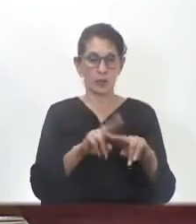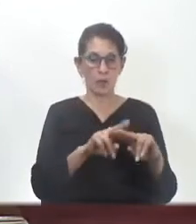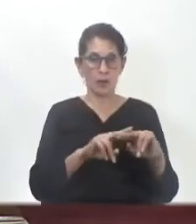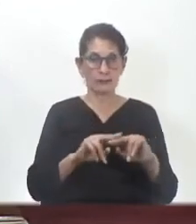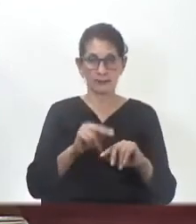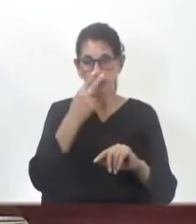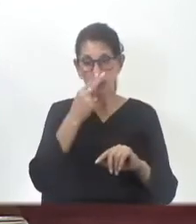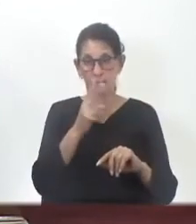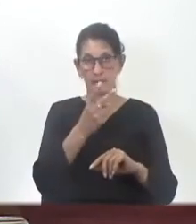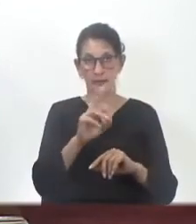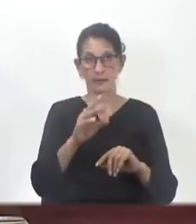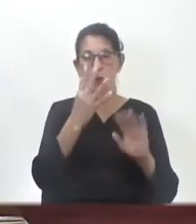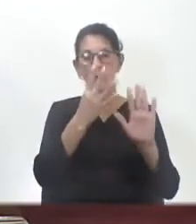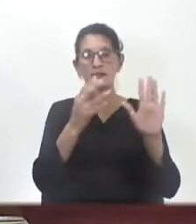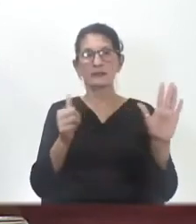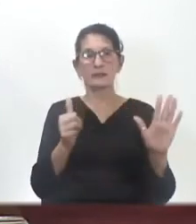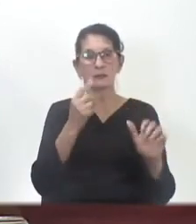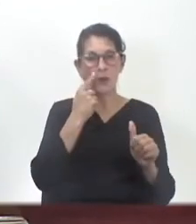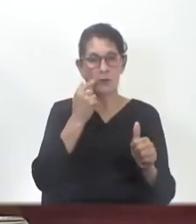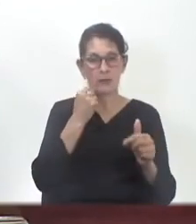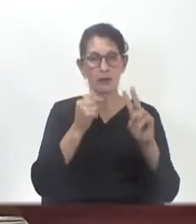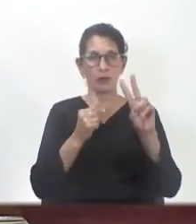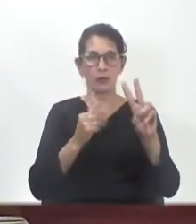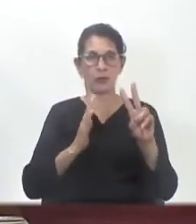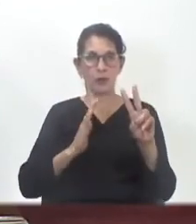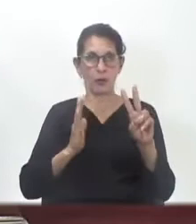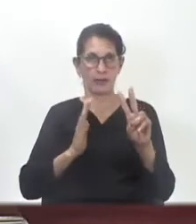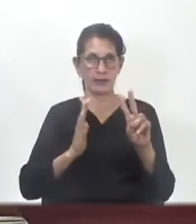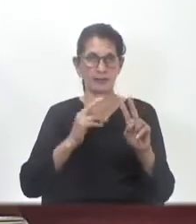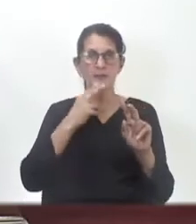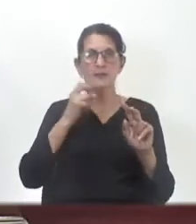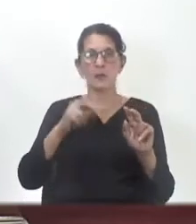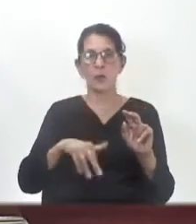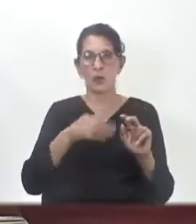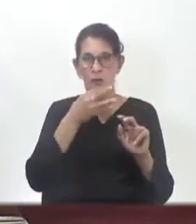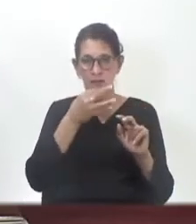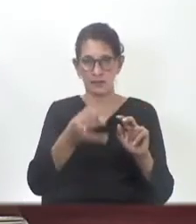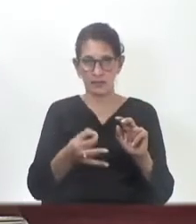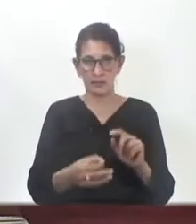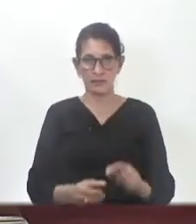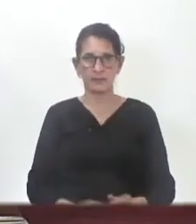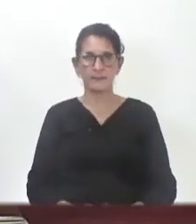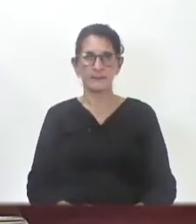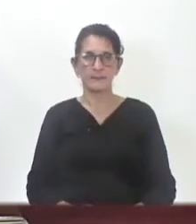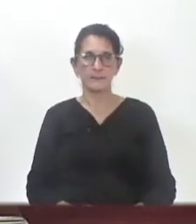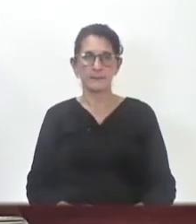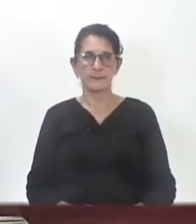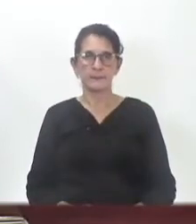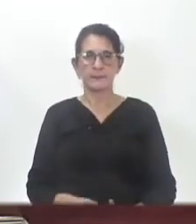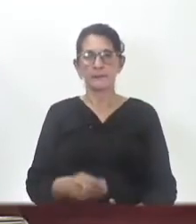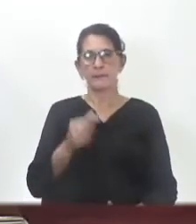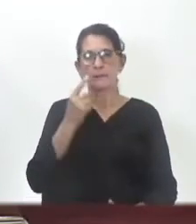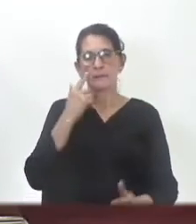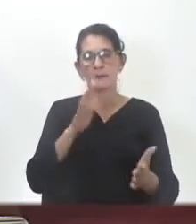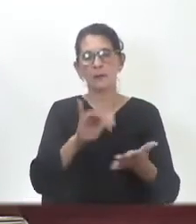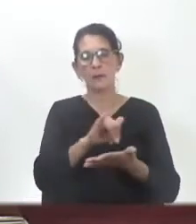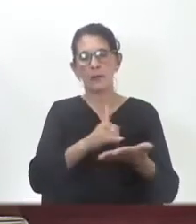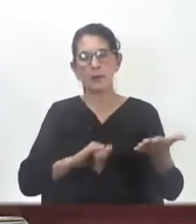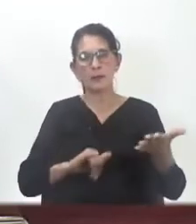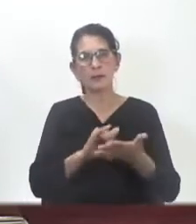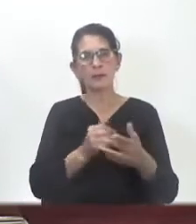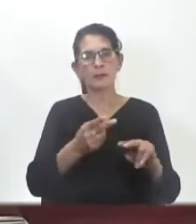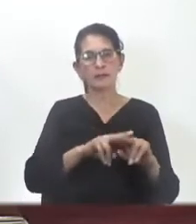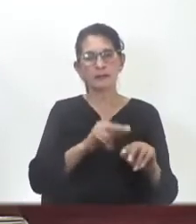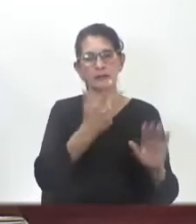2020 hubieron 46 varones, 2 mujeres, según la información preliminar. Y el promedio de edad de los fallecidos fue